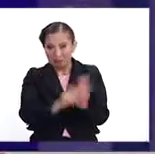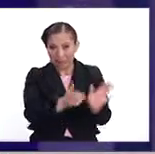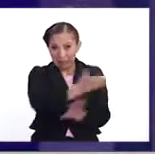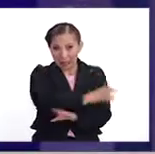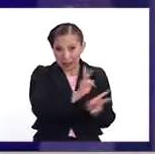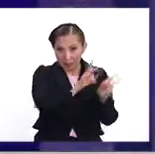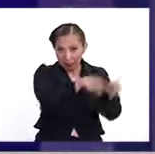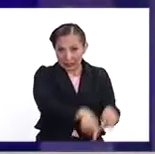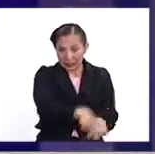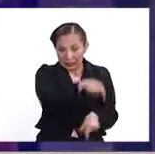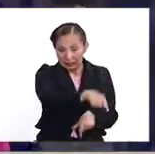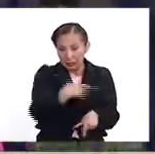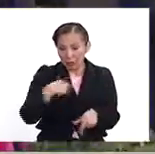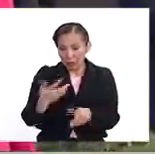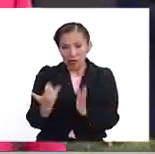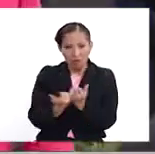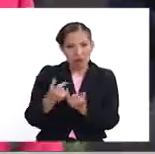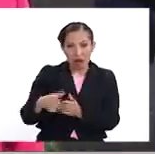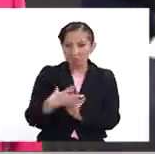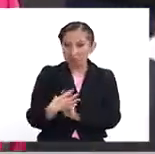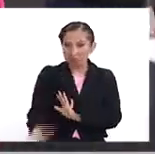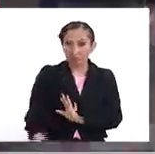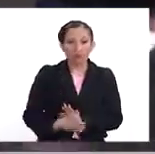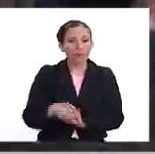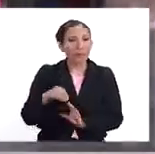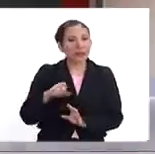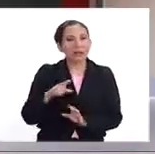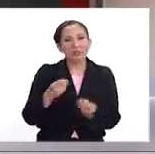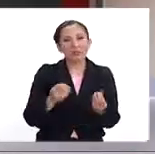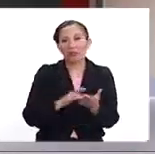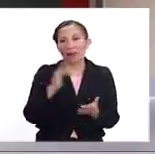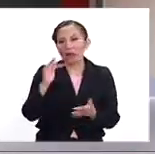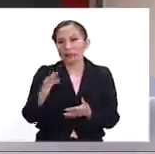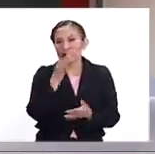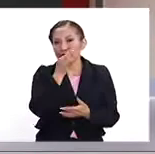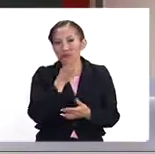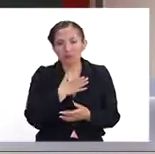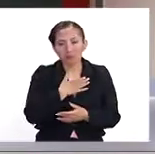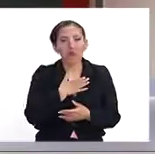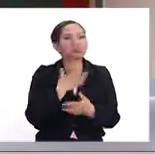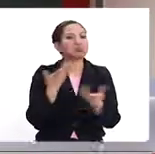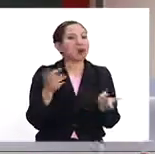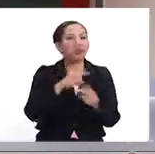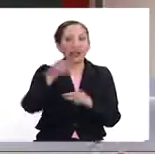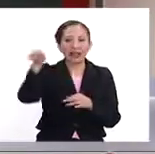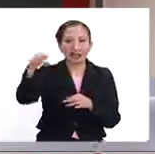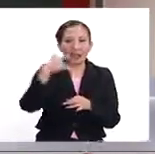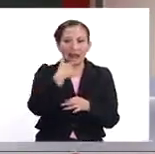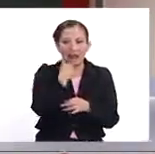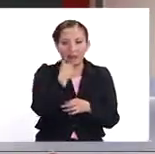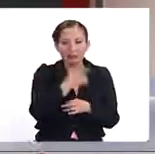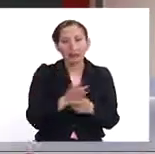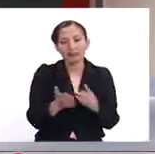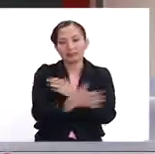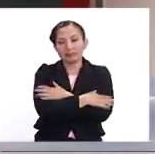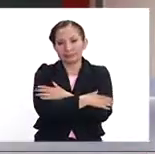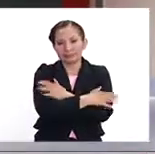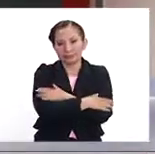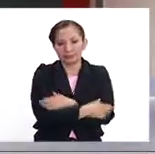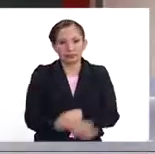en el puente de Westminster. Perfecto, Marcela Gutiérrez, como siempre, muchísimas gracias por este reporte desde Londres. Un